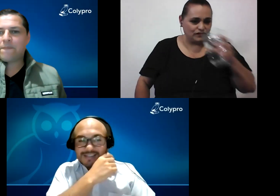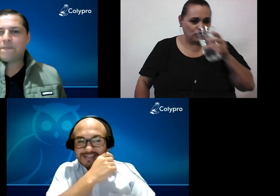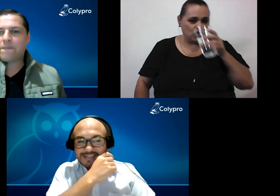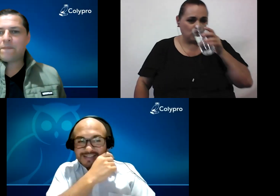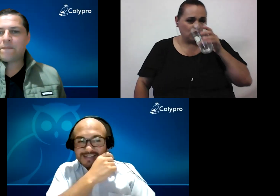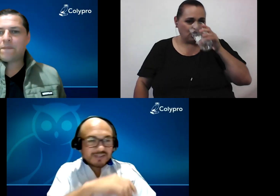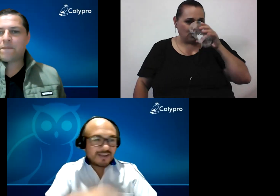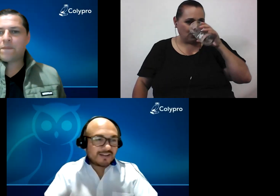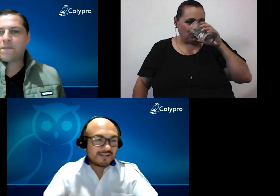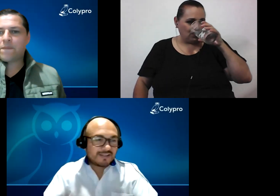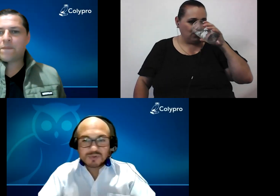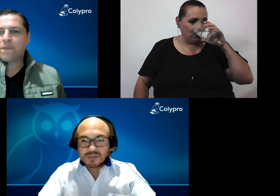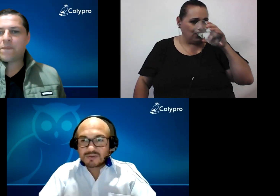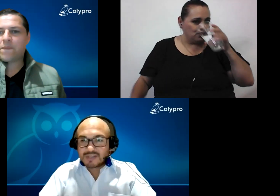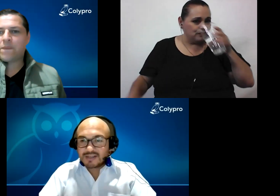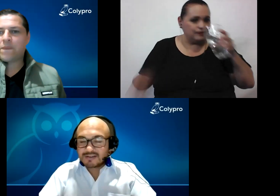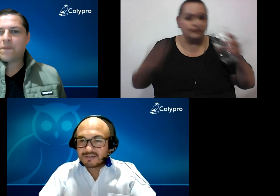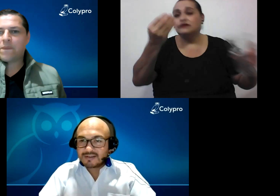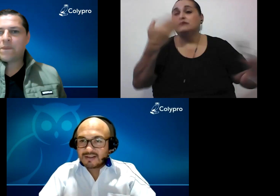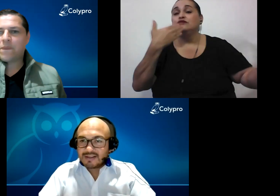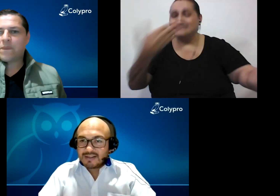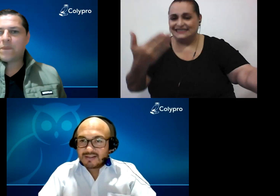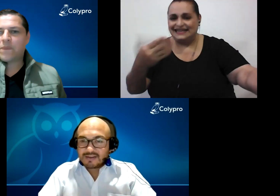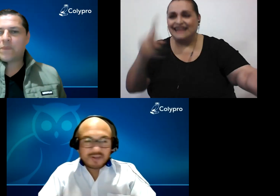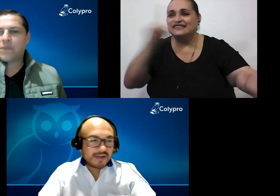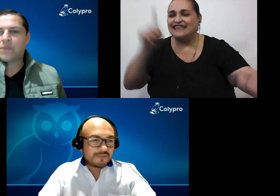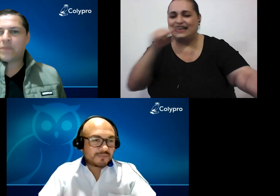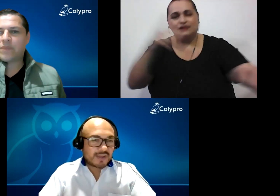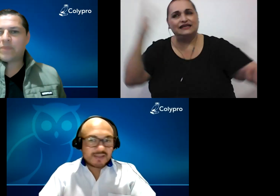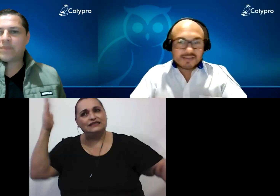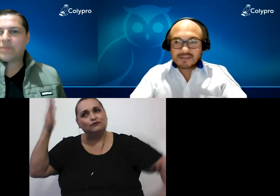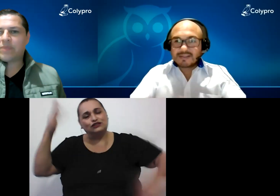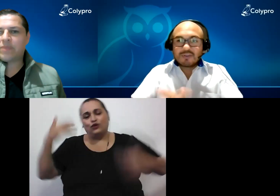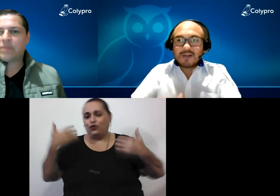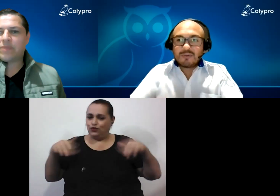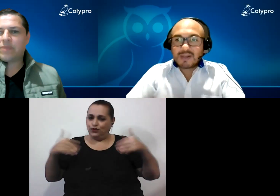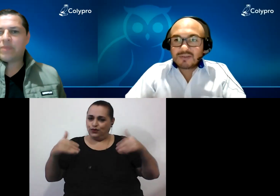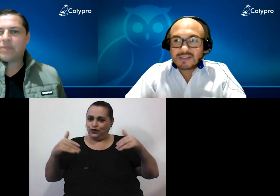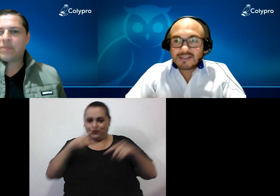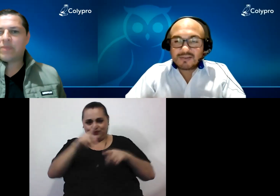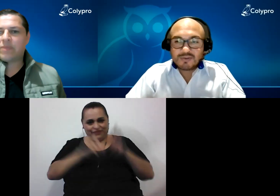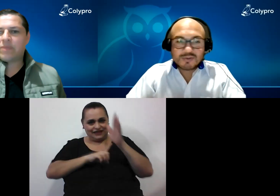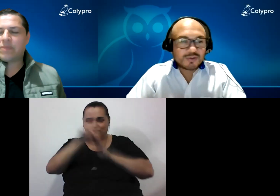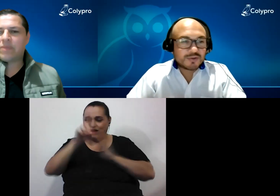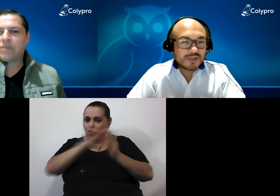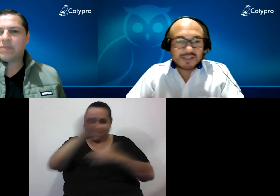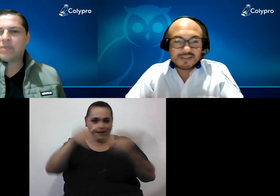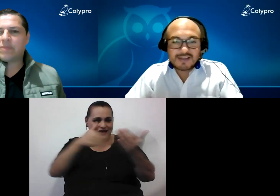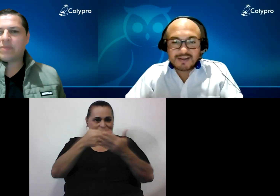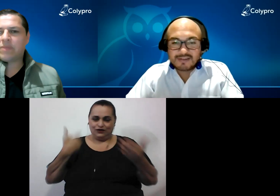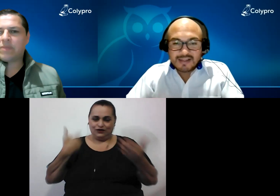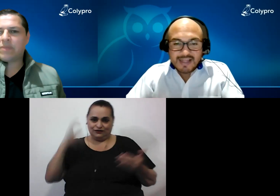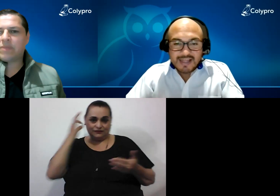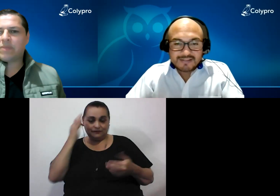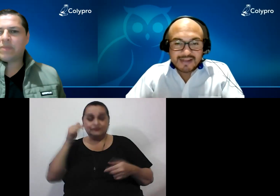Muchas gracias, Ender, por esta exposición tan rica que has desarrollado para todas y todos nosotros en